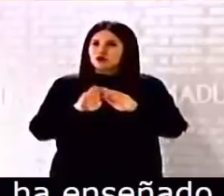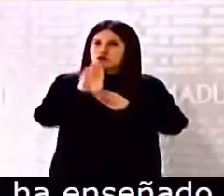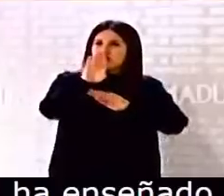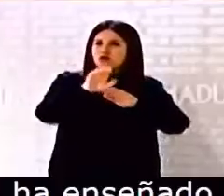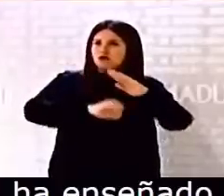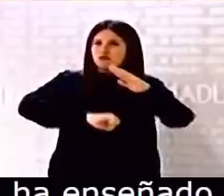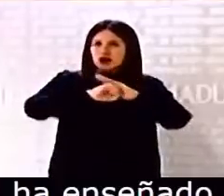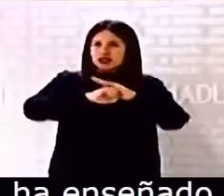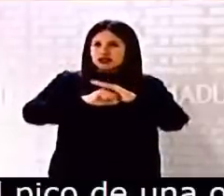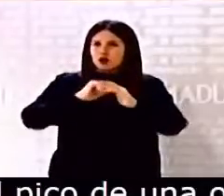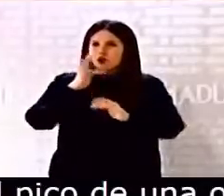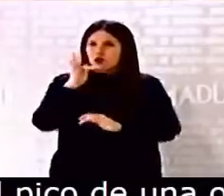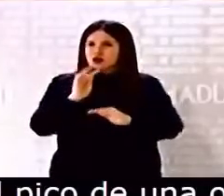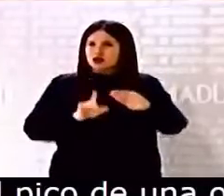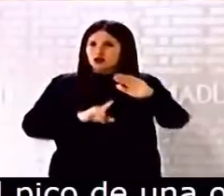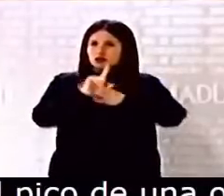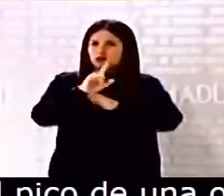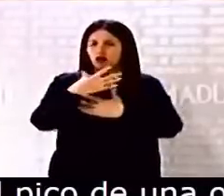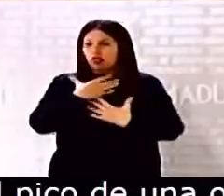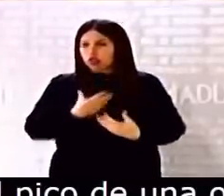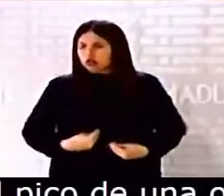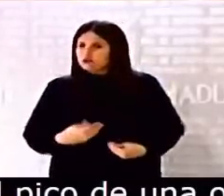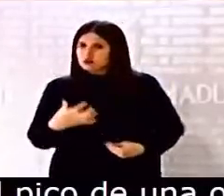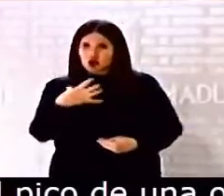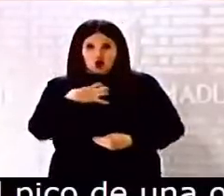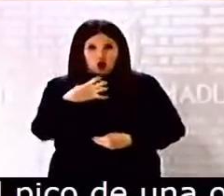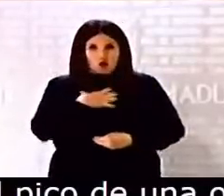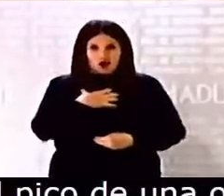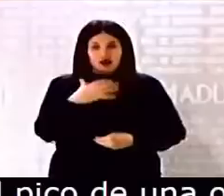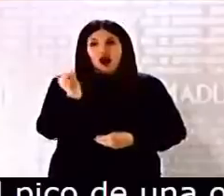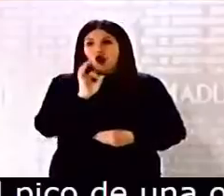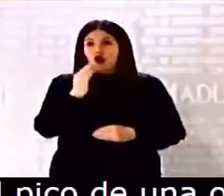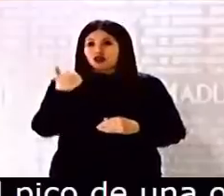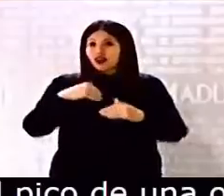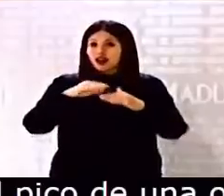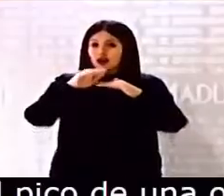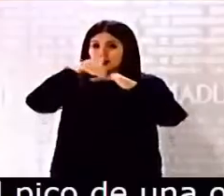ni te puedes venir arriba cuando estás en el valle de una ola,